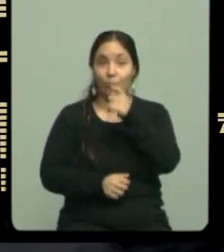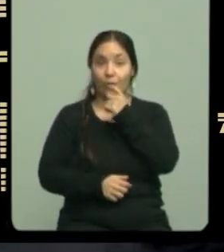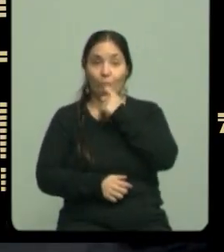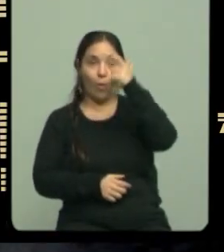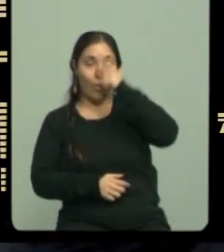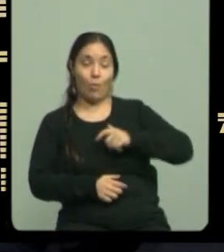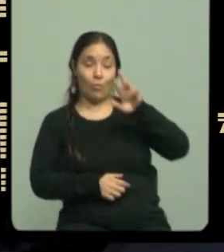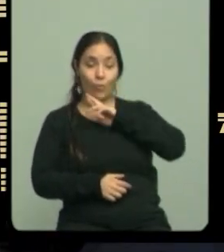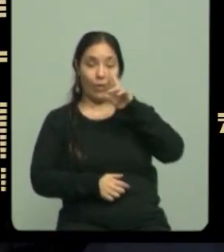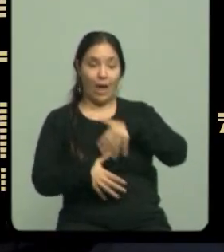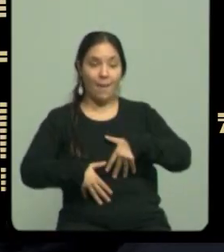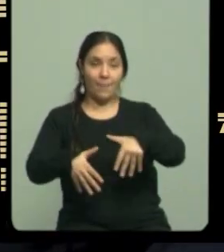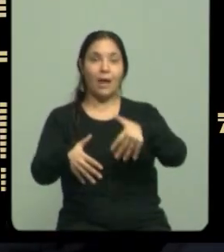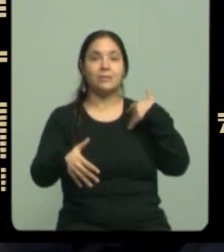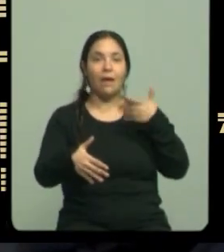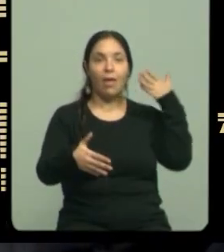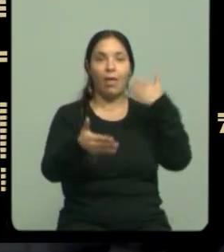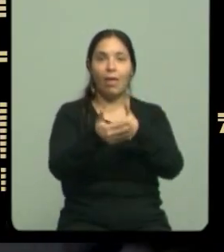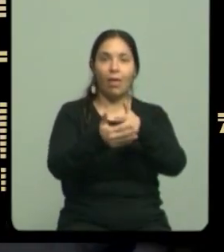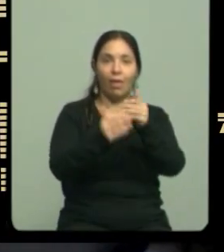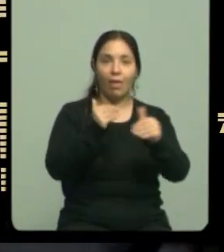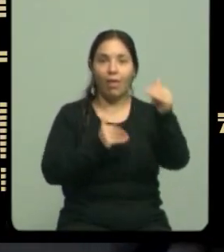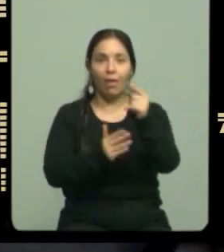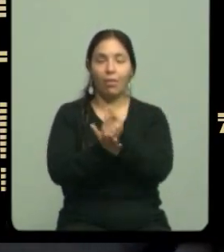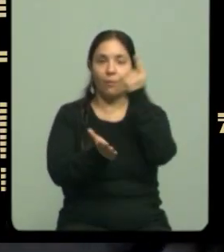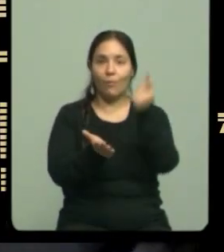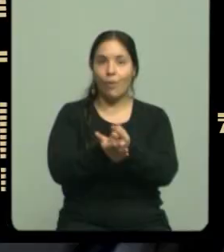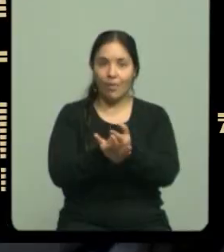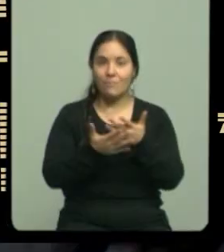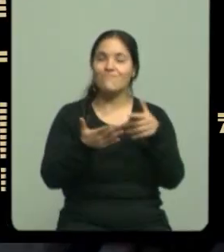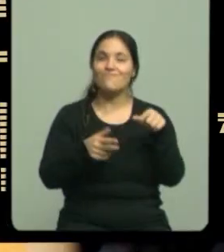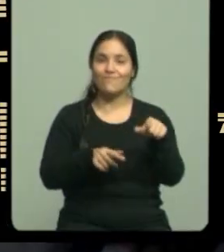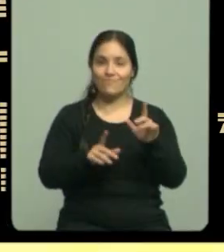ser mujer, por quedarse embarazada, se le está obstaculizando un ascenso.